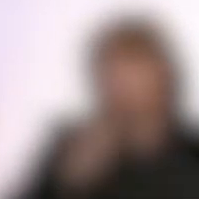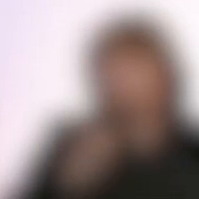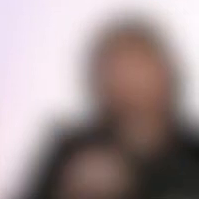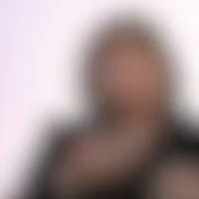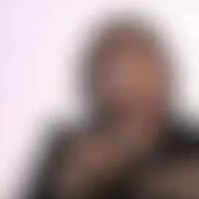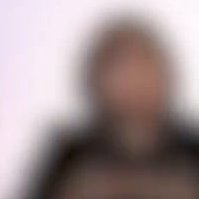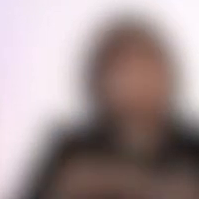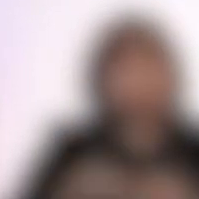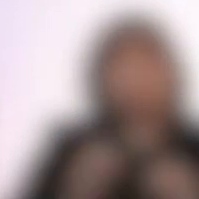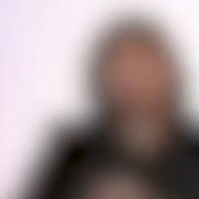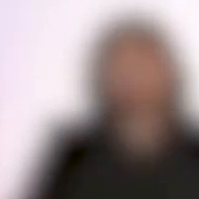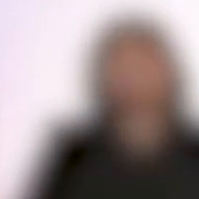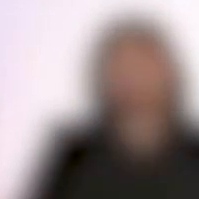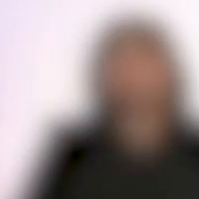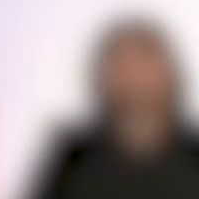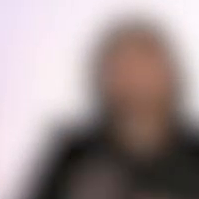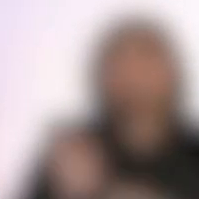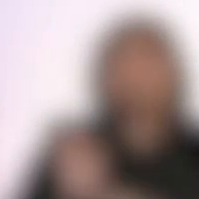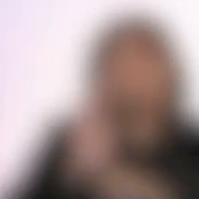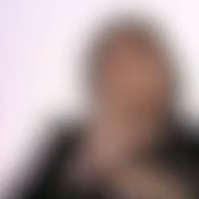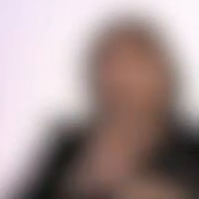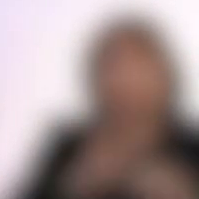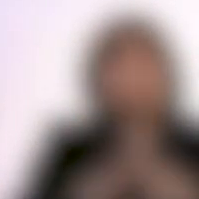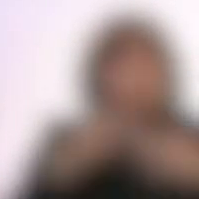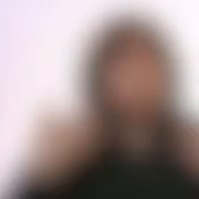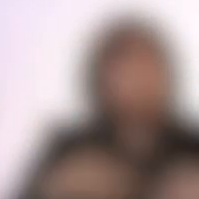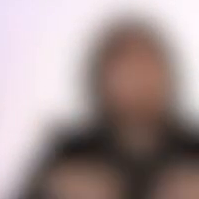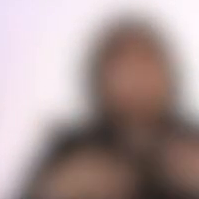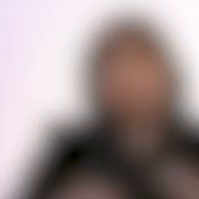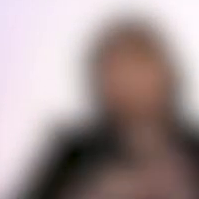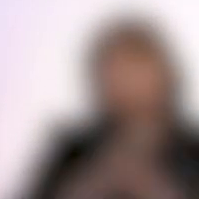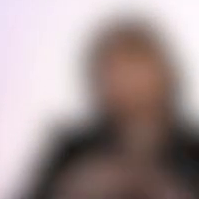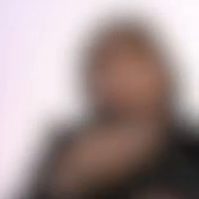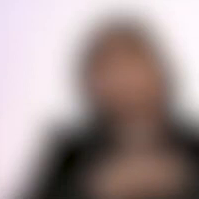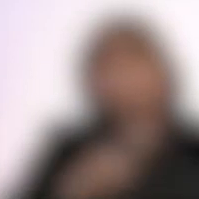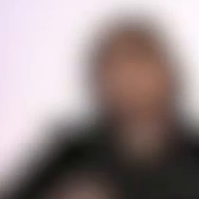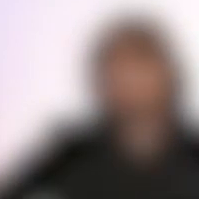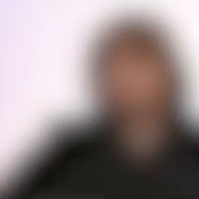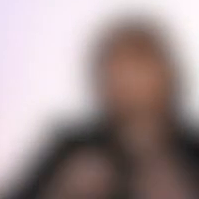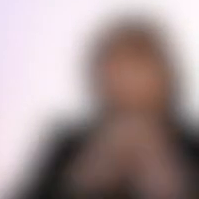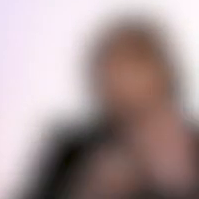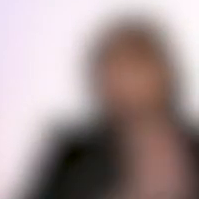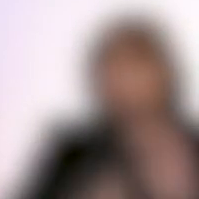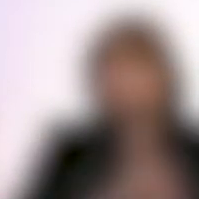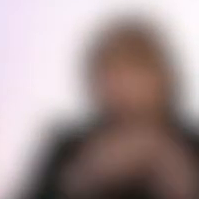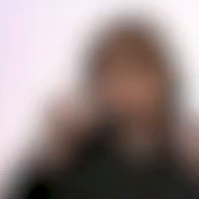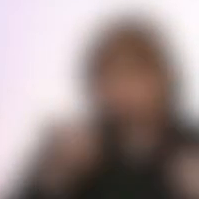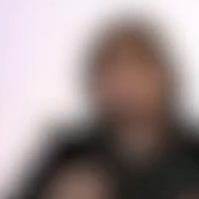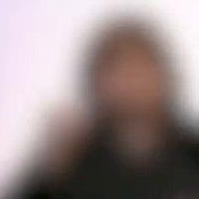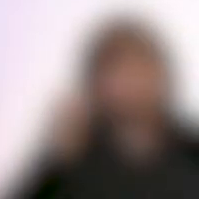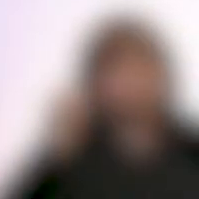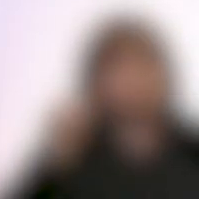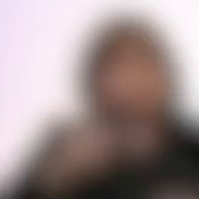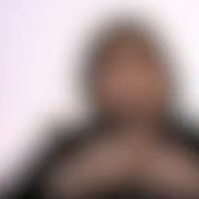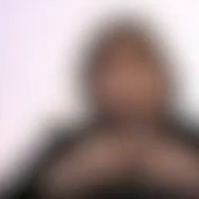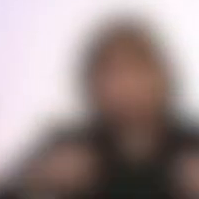consecuencia representa una grave alteración al Estado constitucional de derecho y a la separación